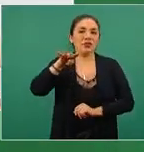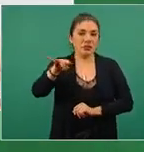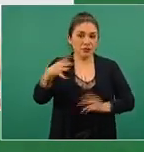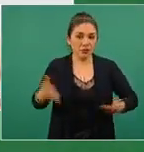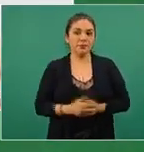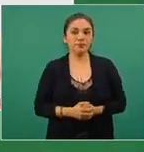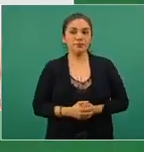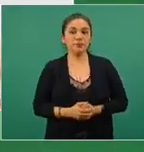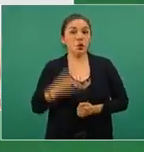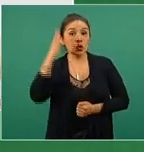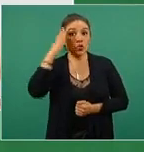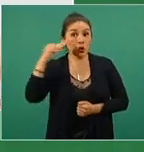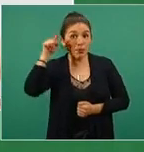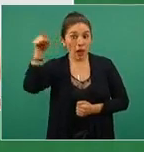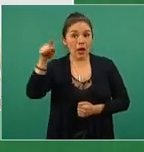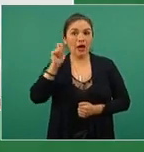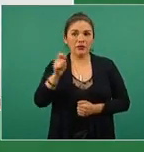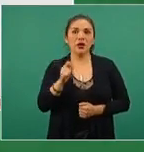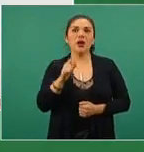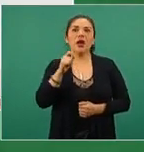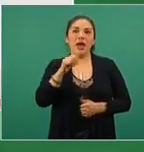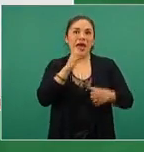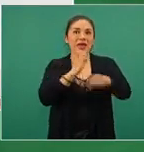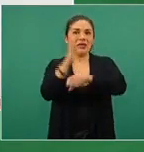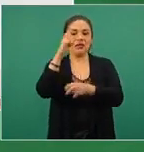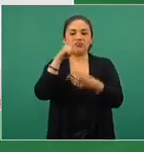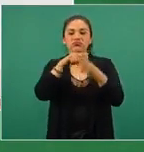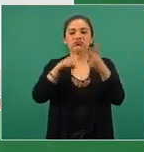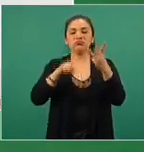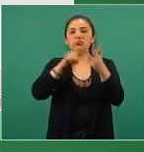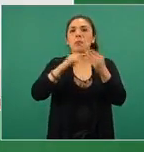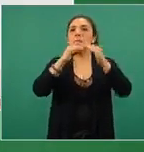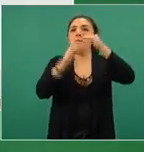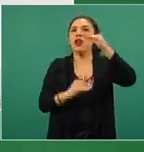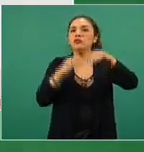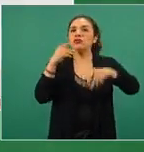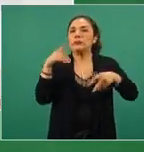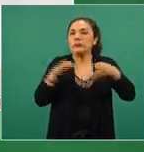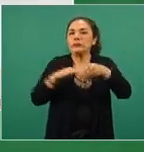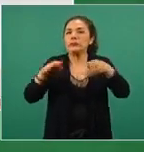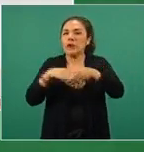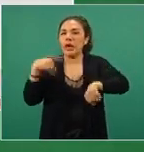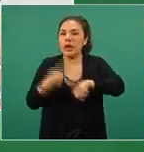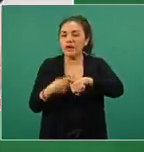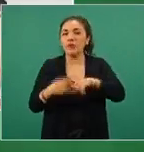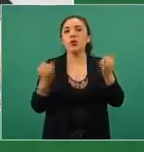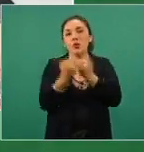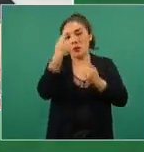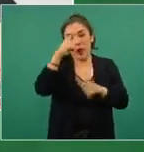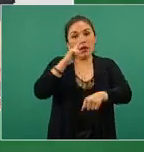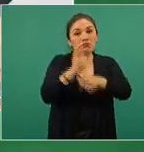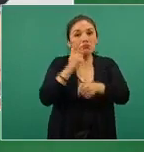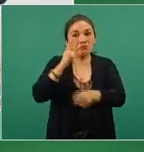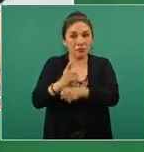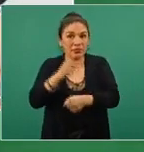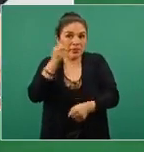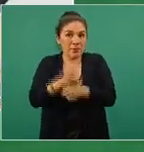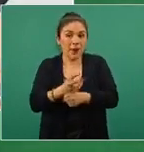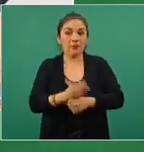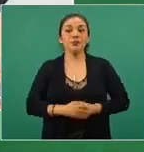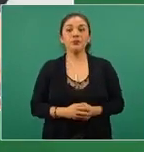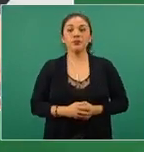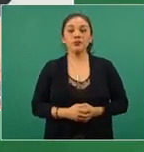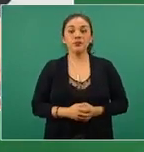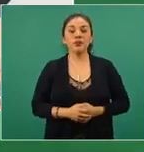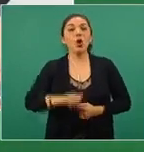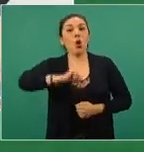COVID-19. Colima es una de las 3 entidades con menor incidencia de casos y de igual manera de defunciones. Una